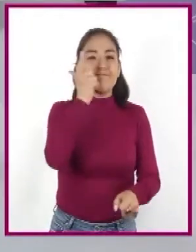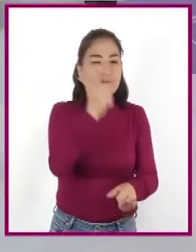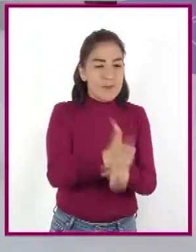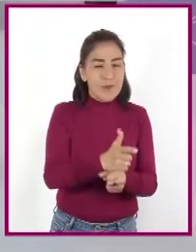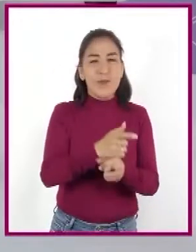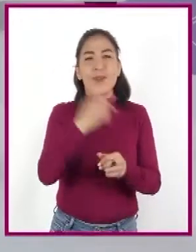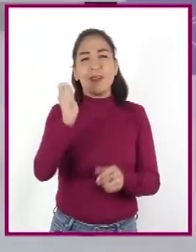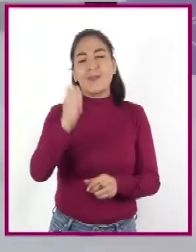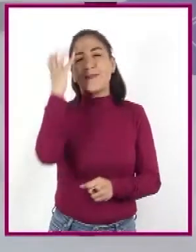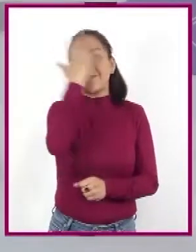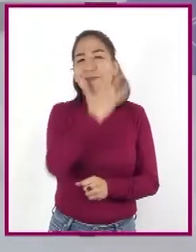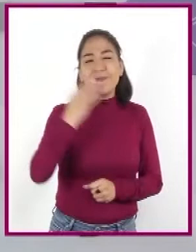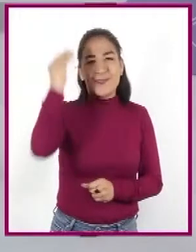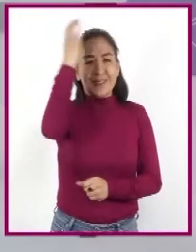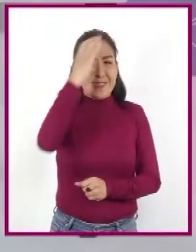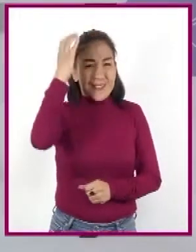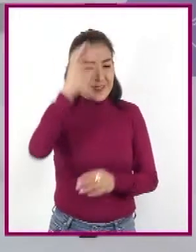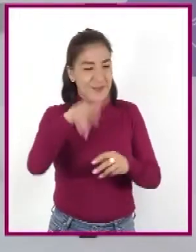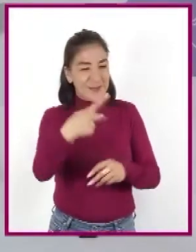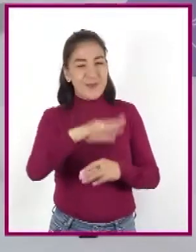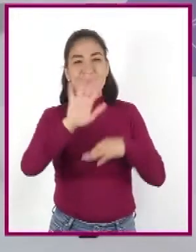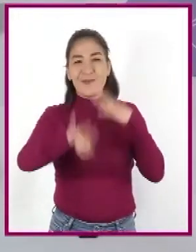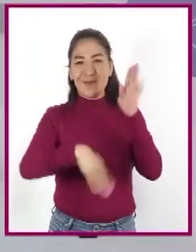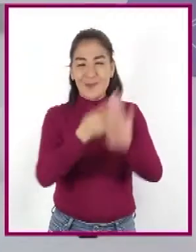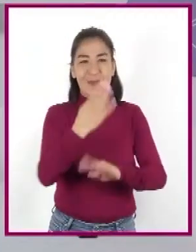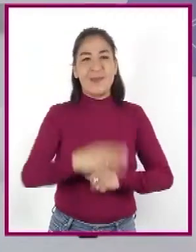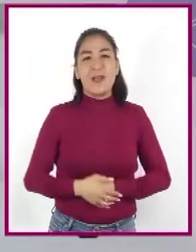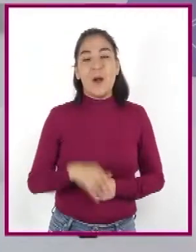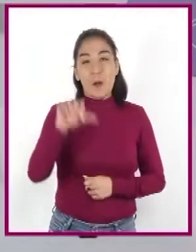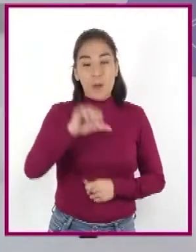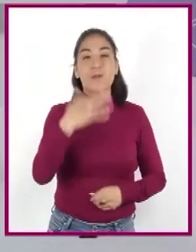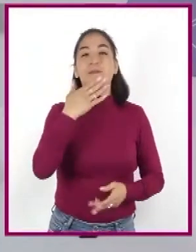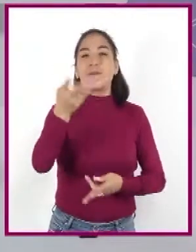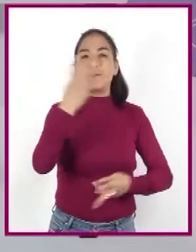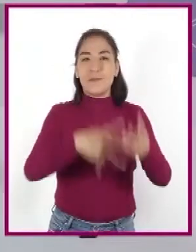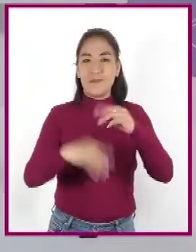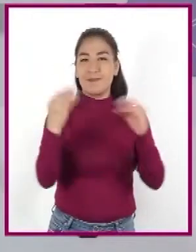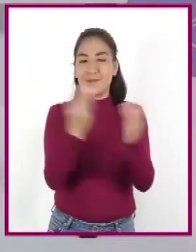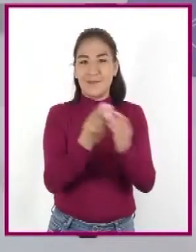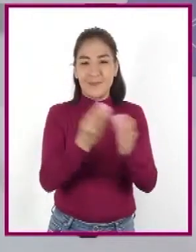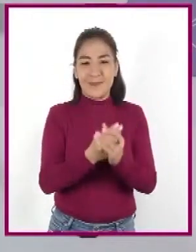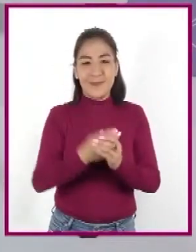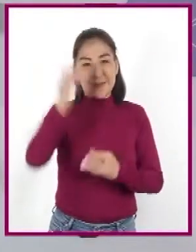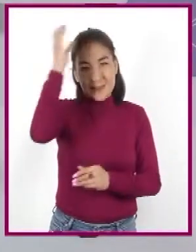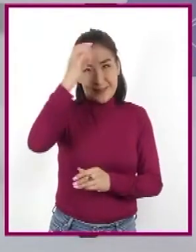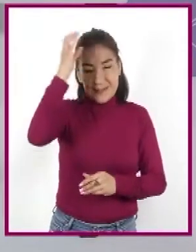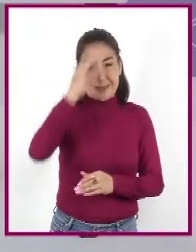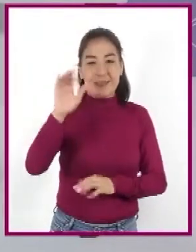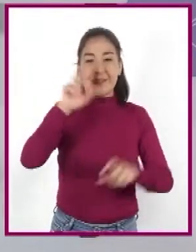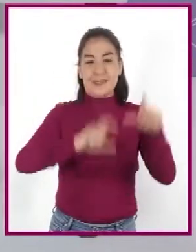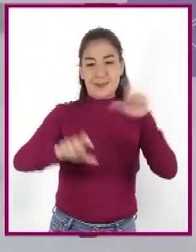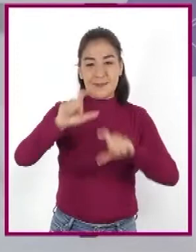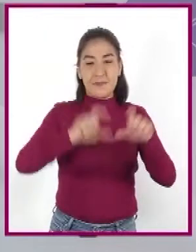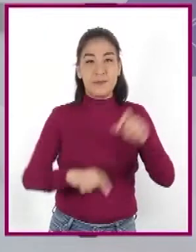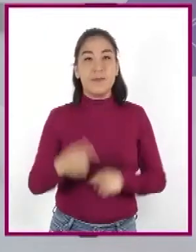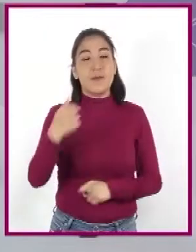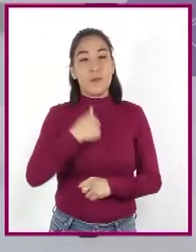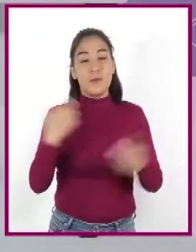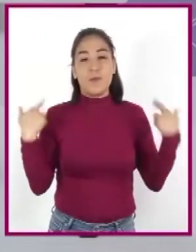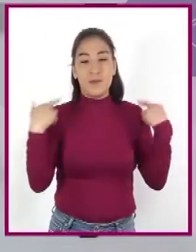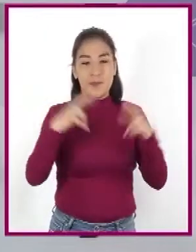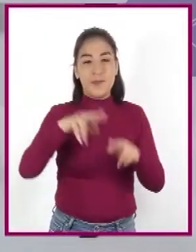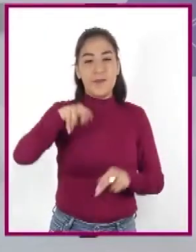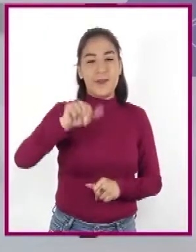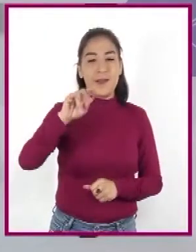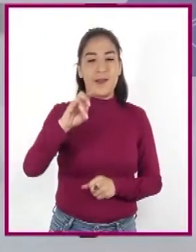ciencia. Sean bienvenidas y bienvenidos a una sesión más de Ciencias Química. Soy la profesora Nadia